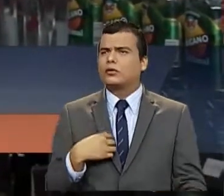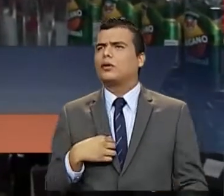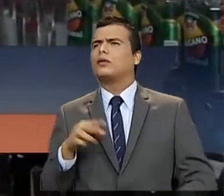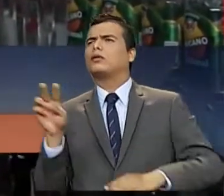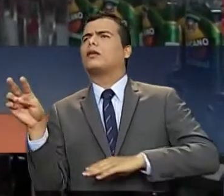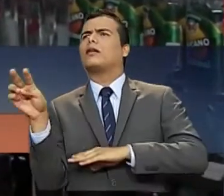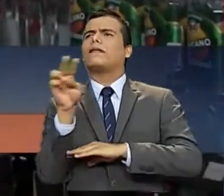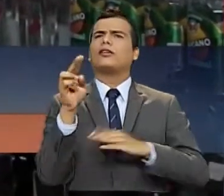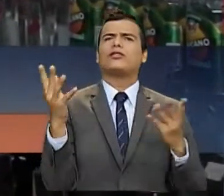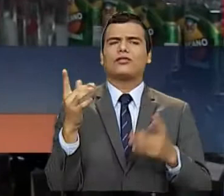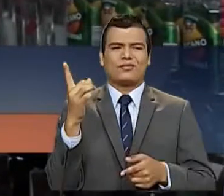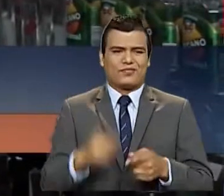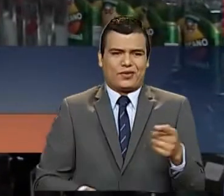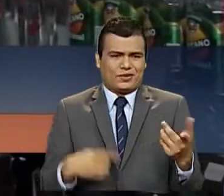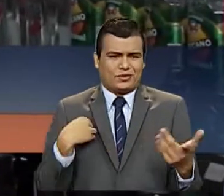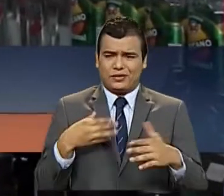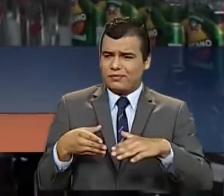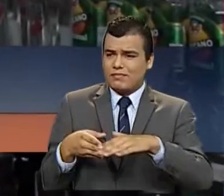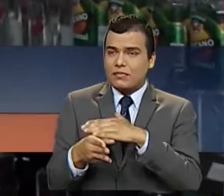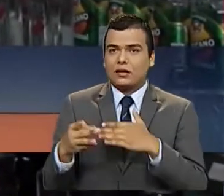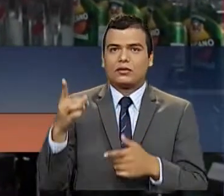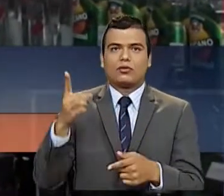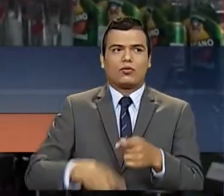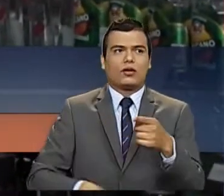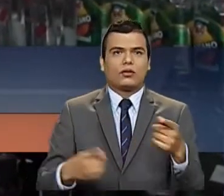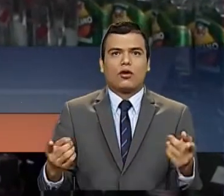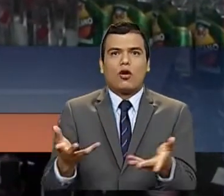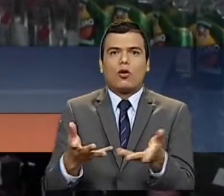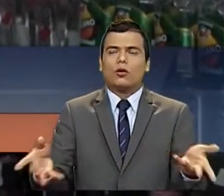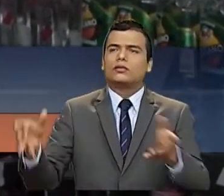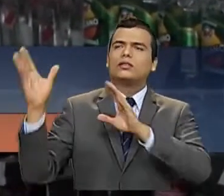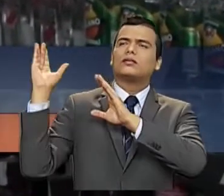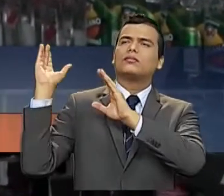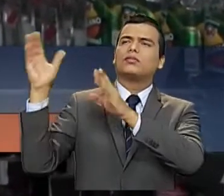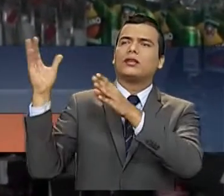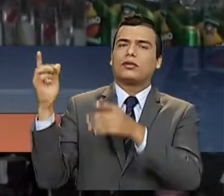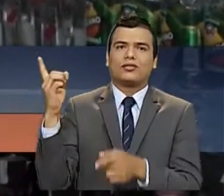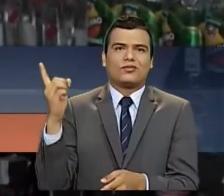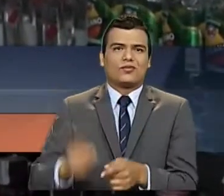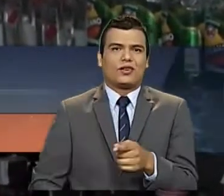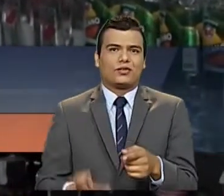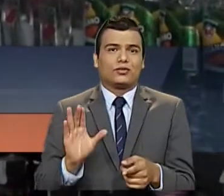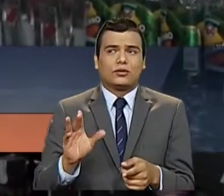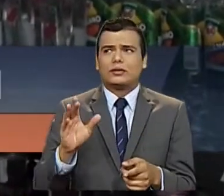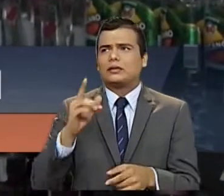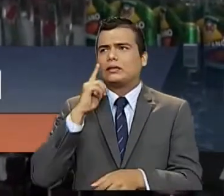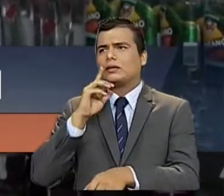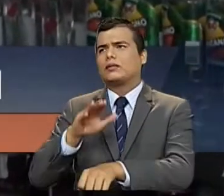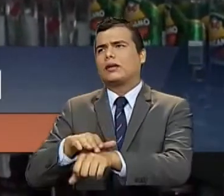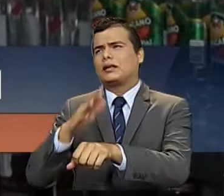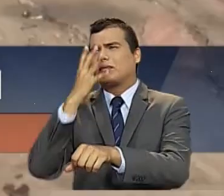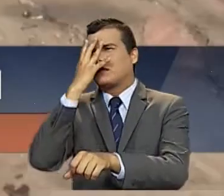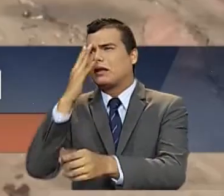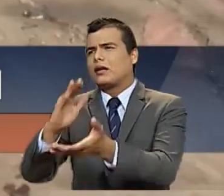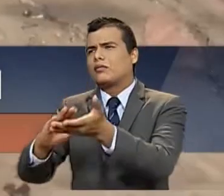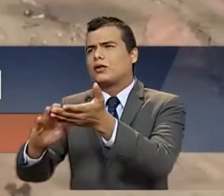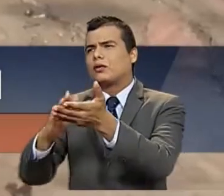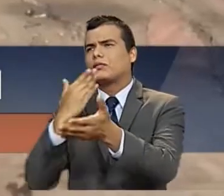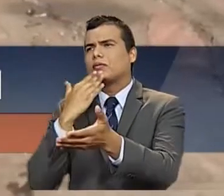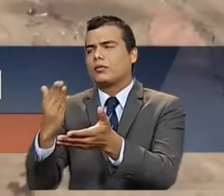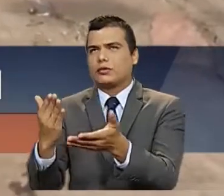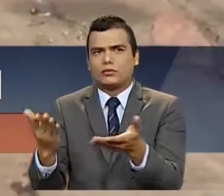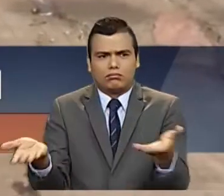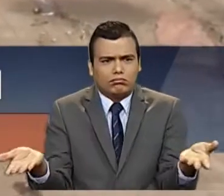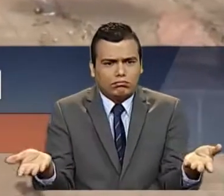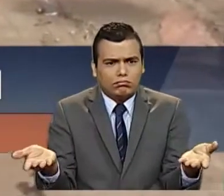visibilidad, las entradas, no podemos entrar mercancía ni sacar, tenemos que pedirles prácticamente permiso. Los